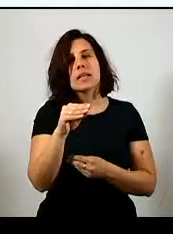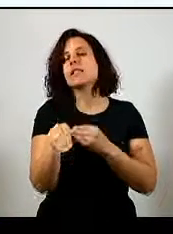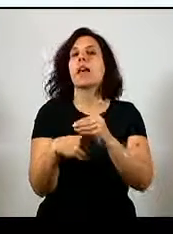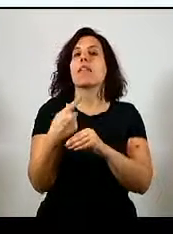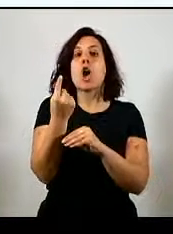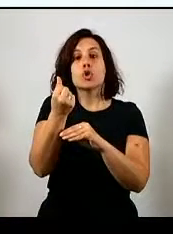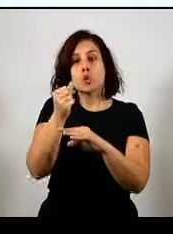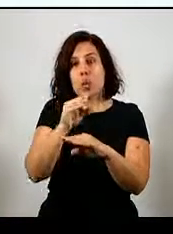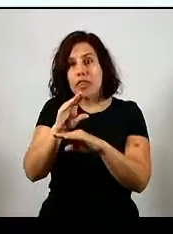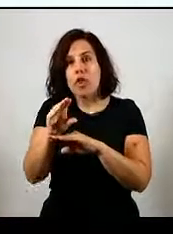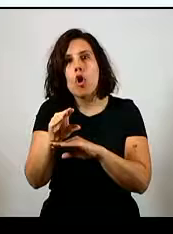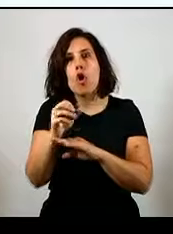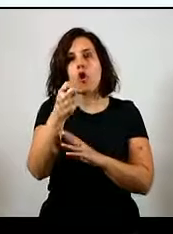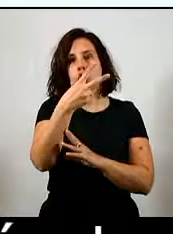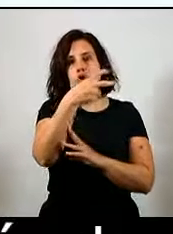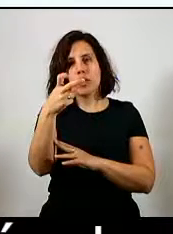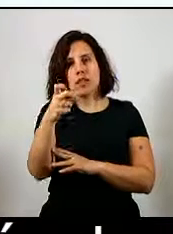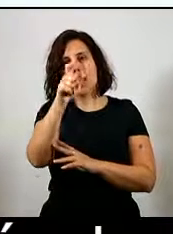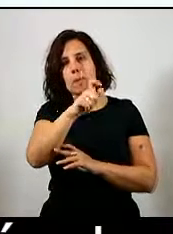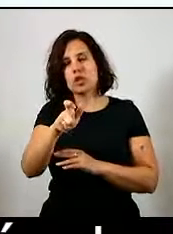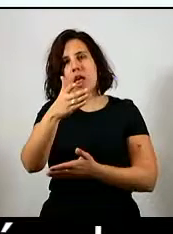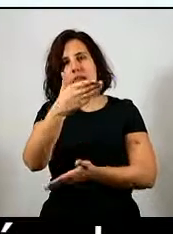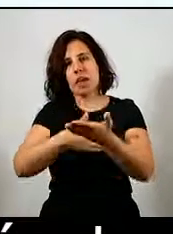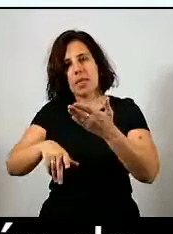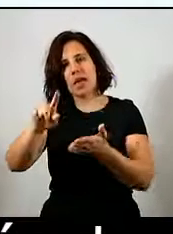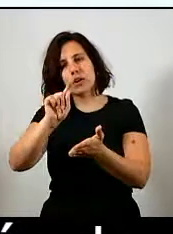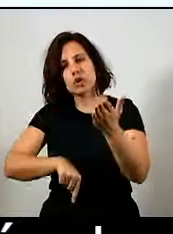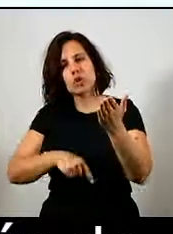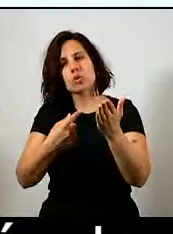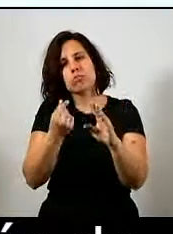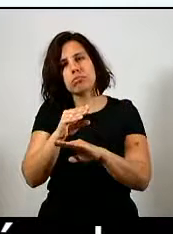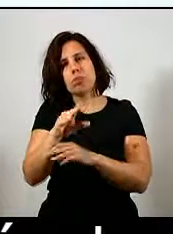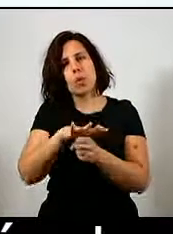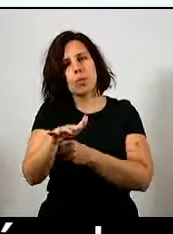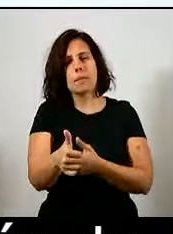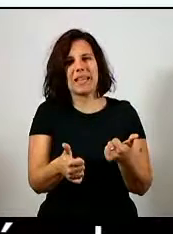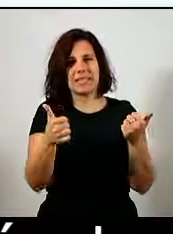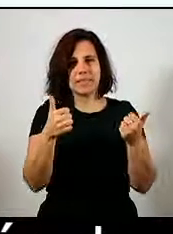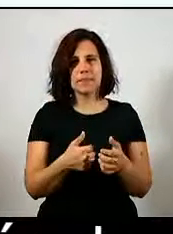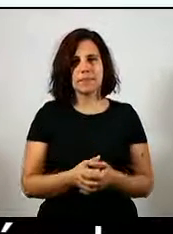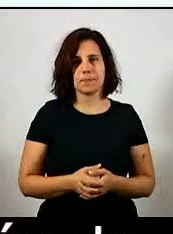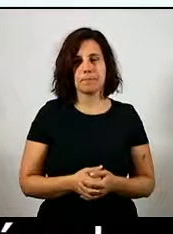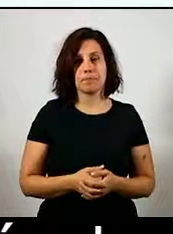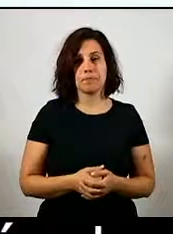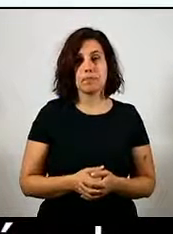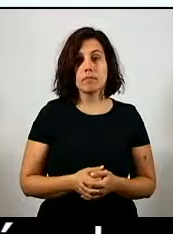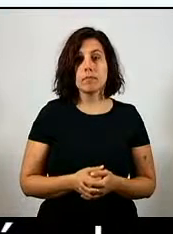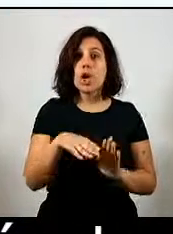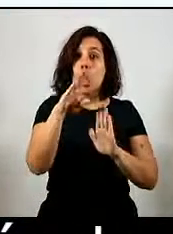de 200 contrataciones de personas con discapacidad. El programa